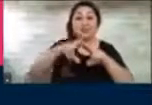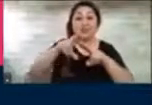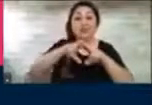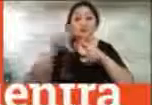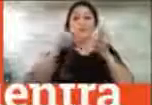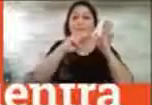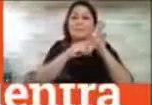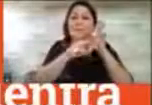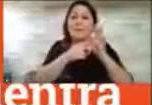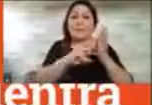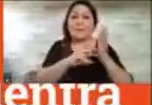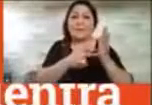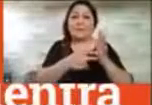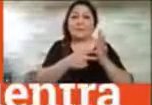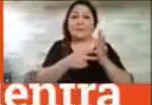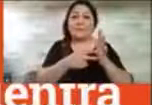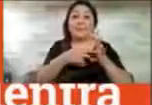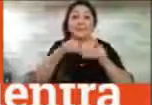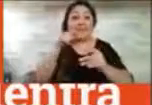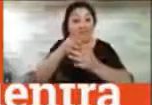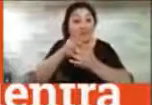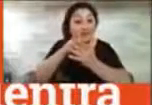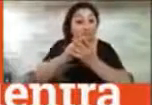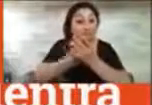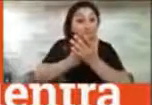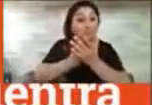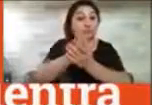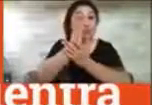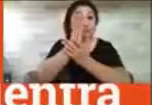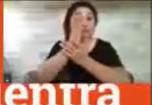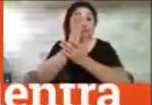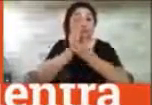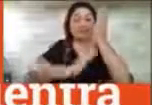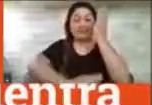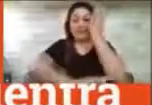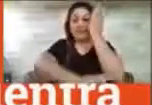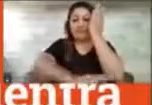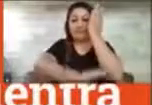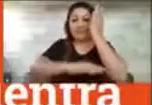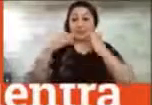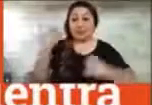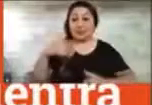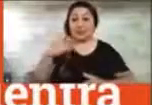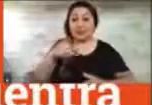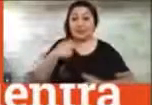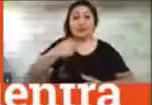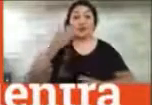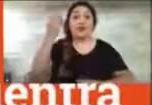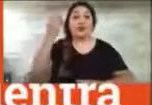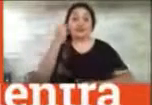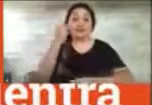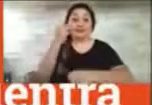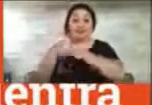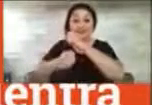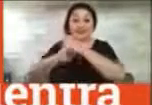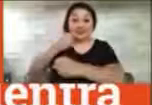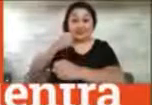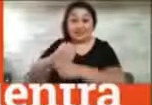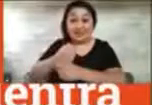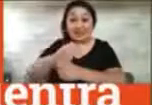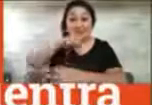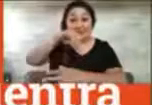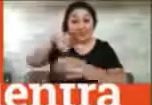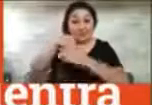y a partir de estos pilares fundamentales cuando yo tenía 13 años yo participé de inclusión de la accesibilidad